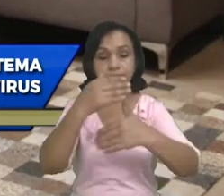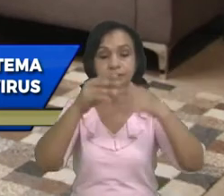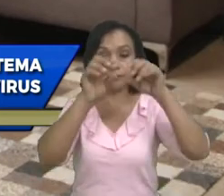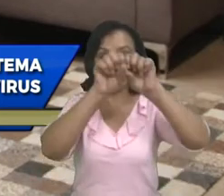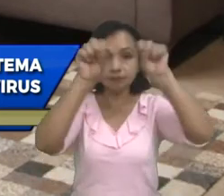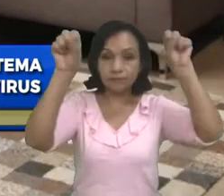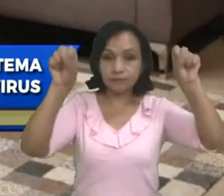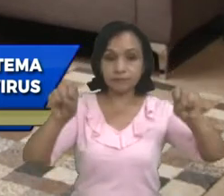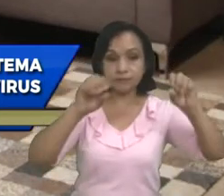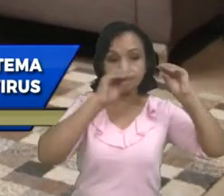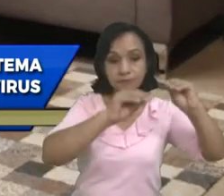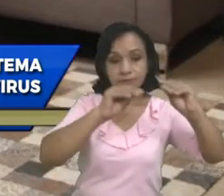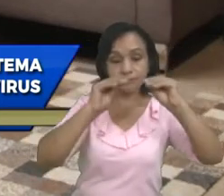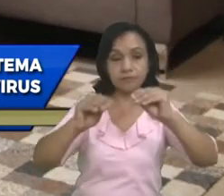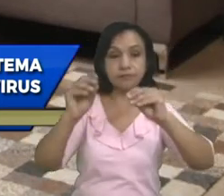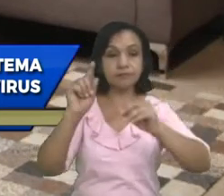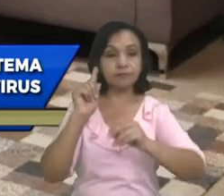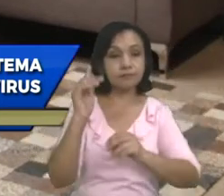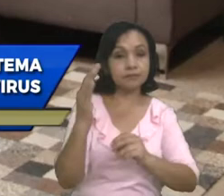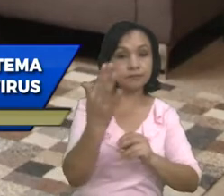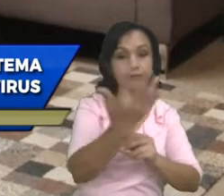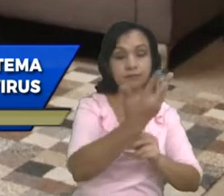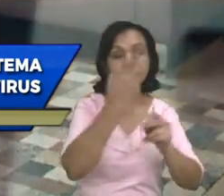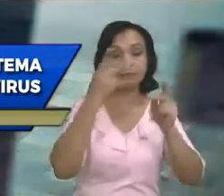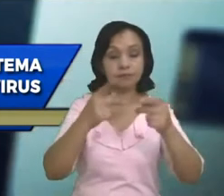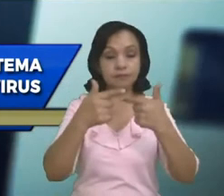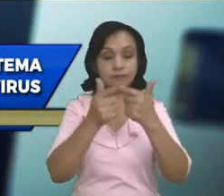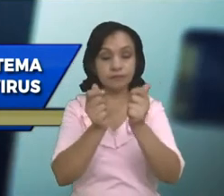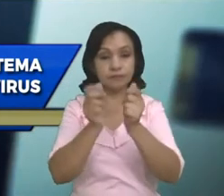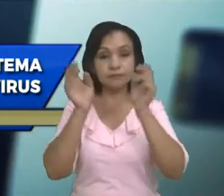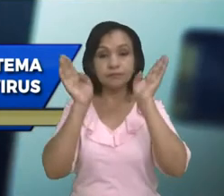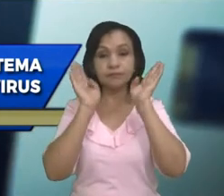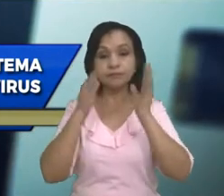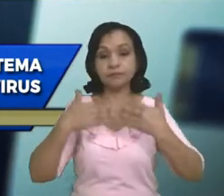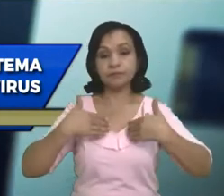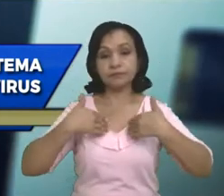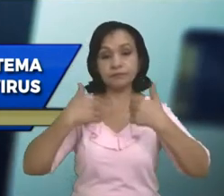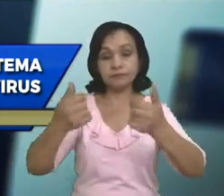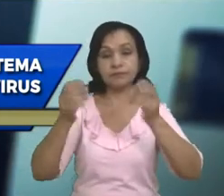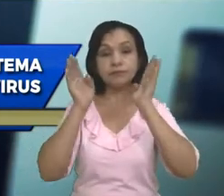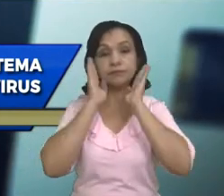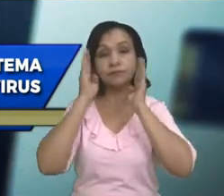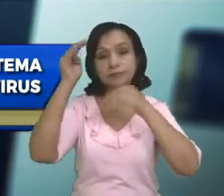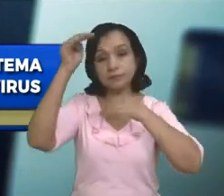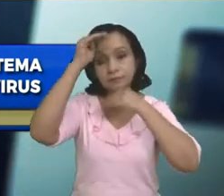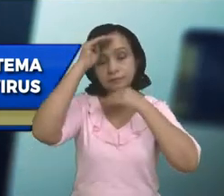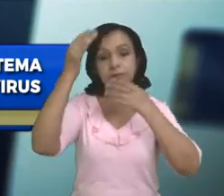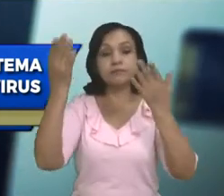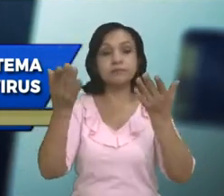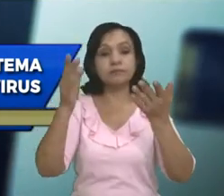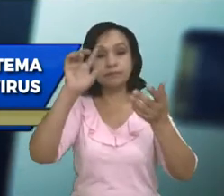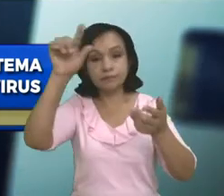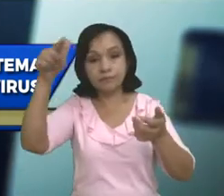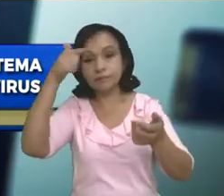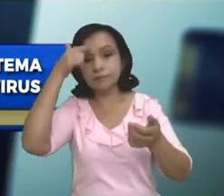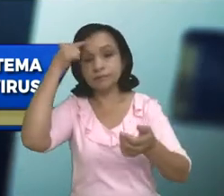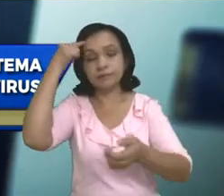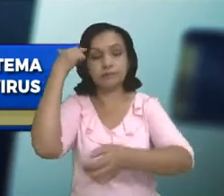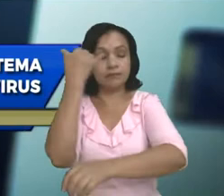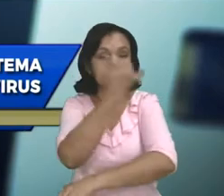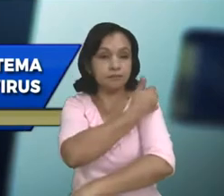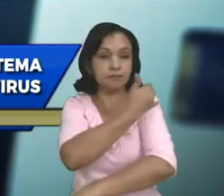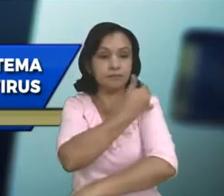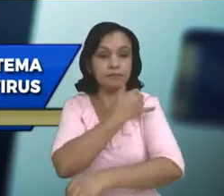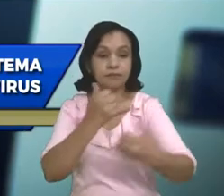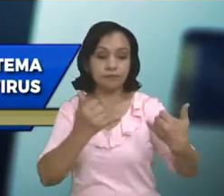al personal de salud tanto el sector público como el sector privado a instituciones del estado